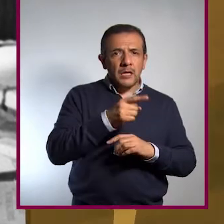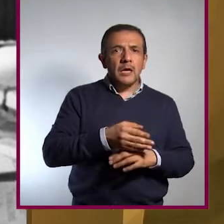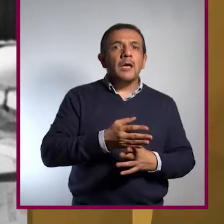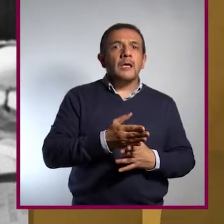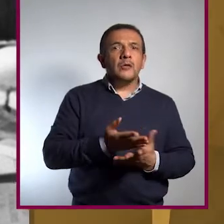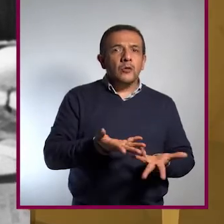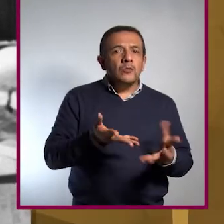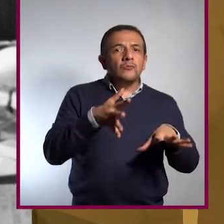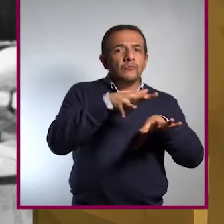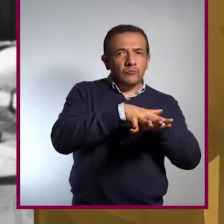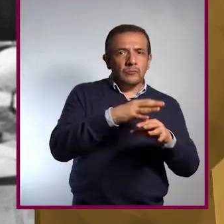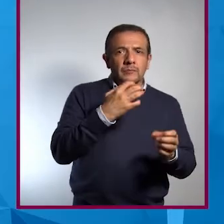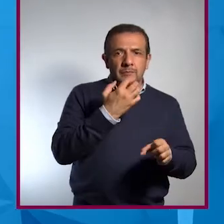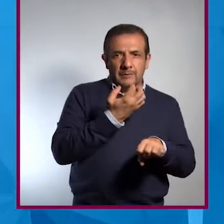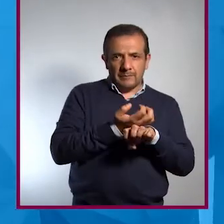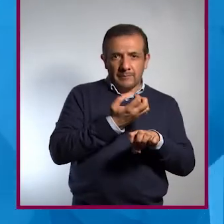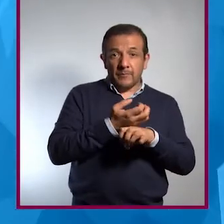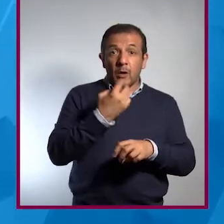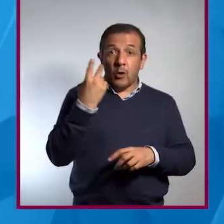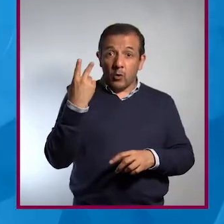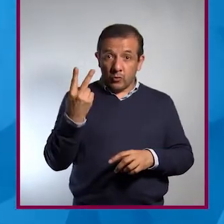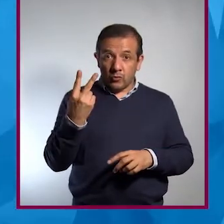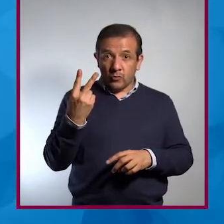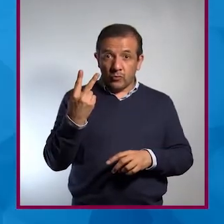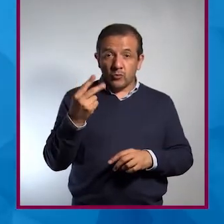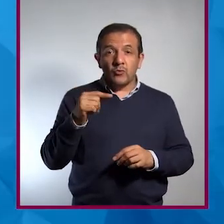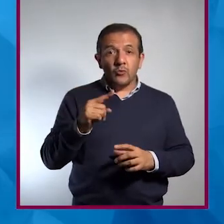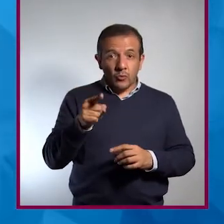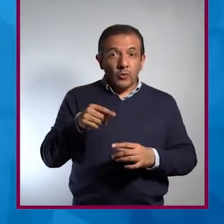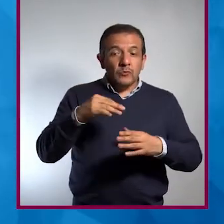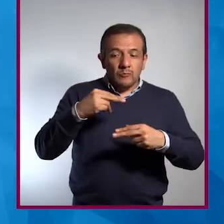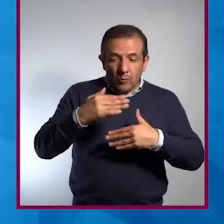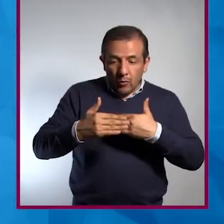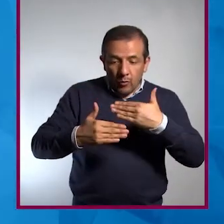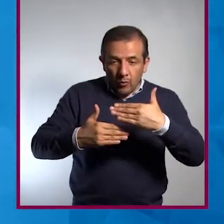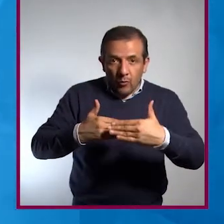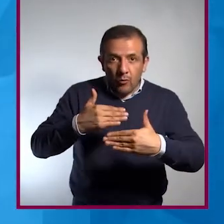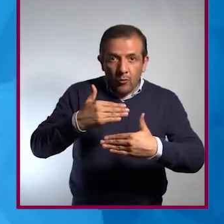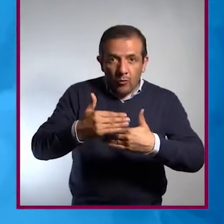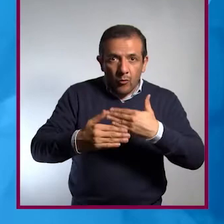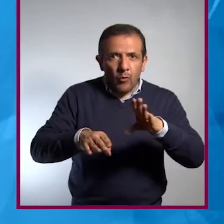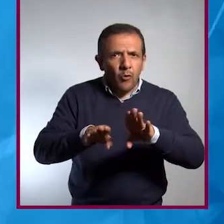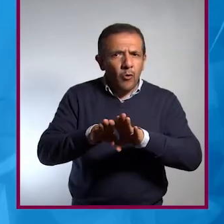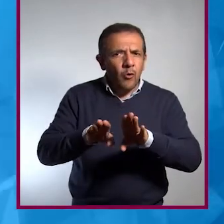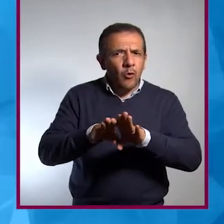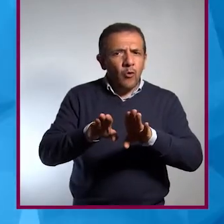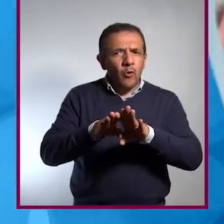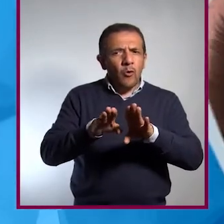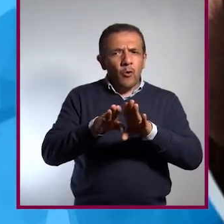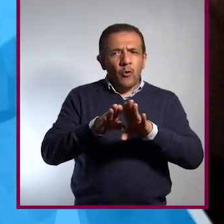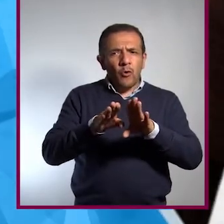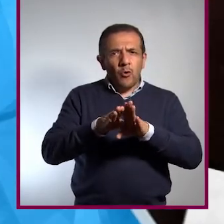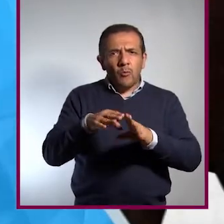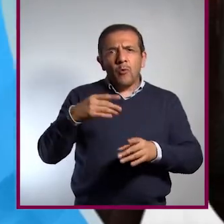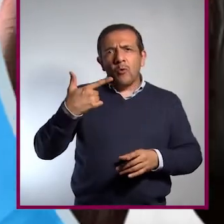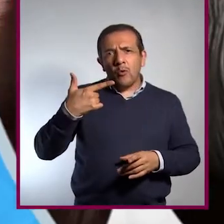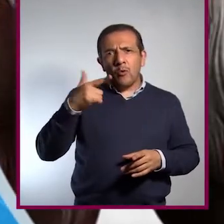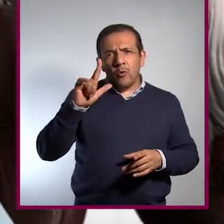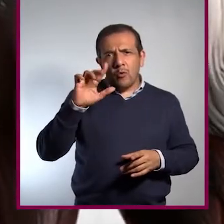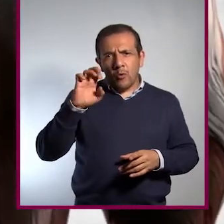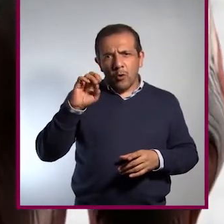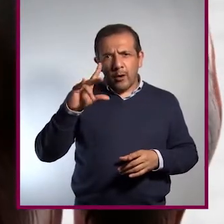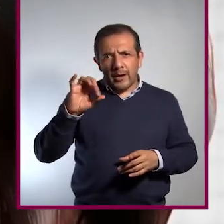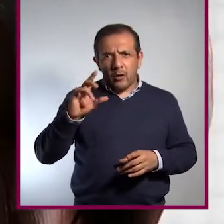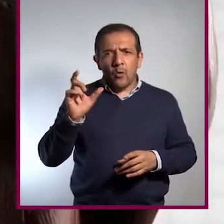adquirieron la naturalización. Ambos fueron reconocidos por descubrir el proceso por el que el glucógeno se convierte en